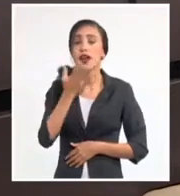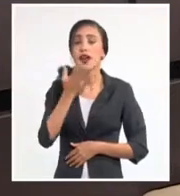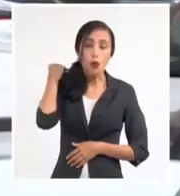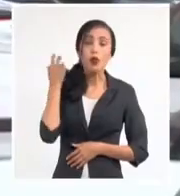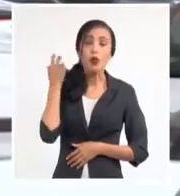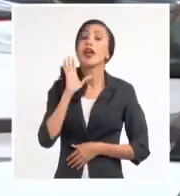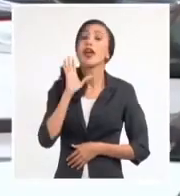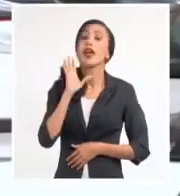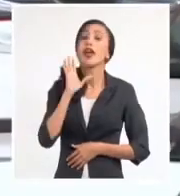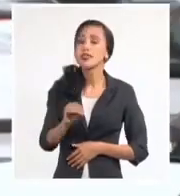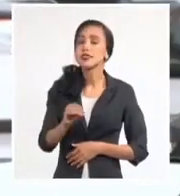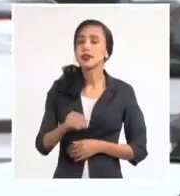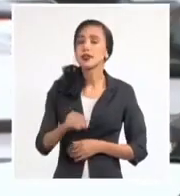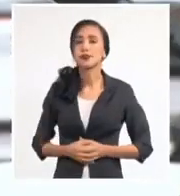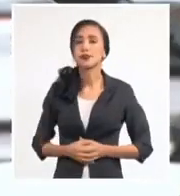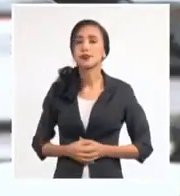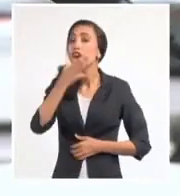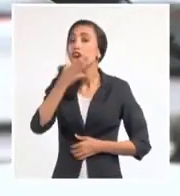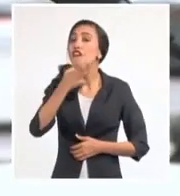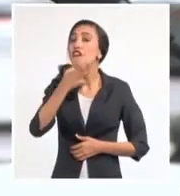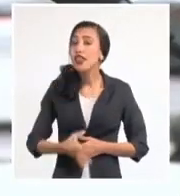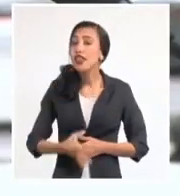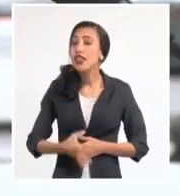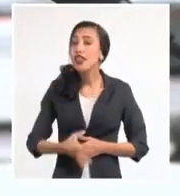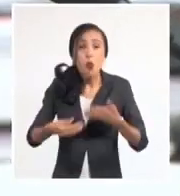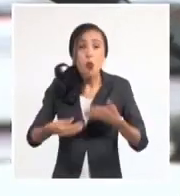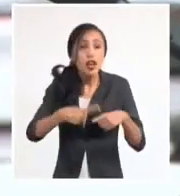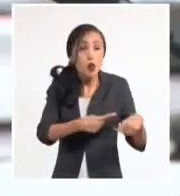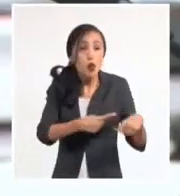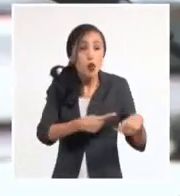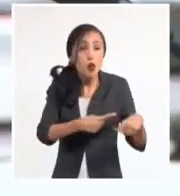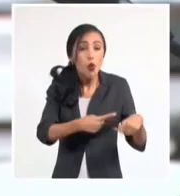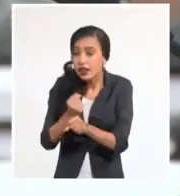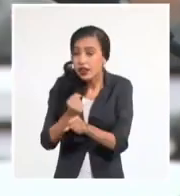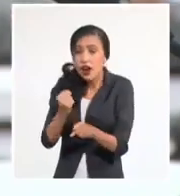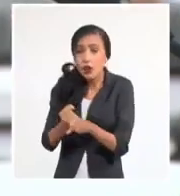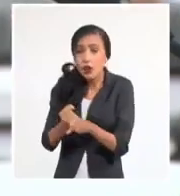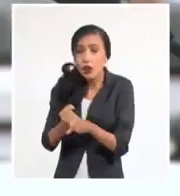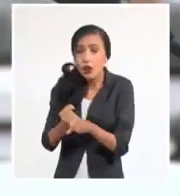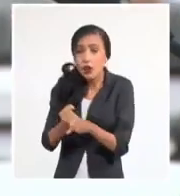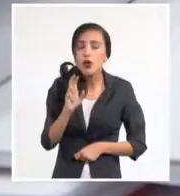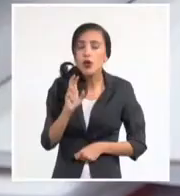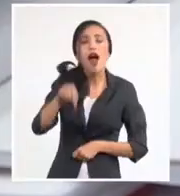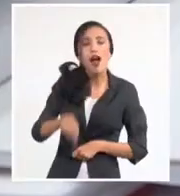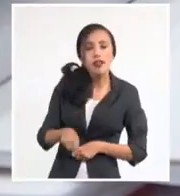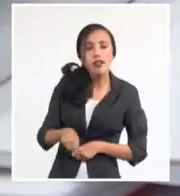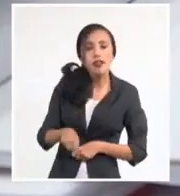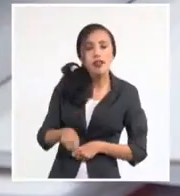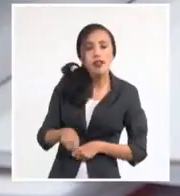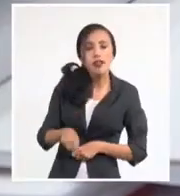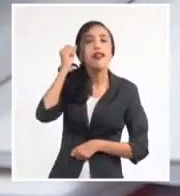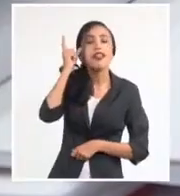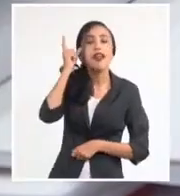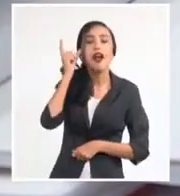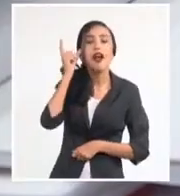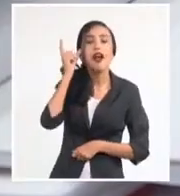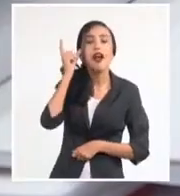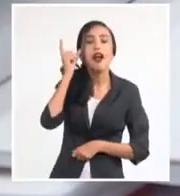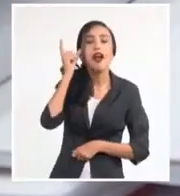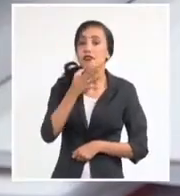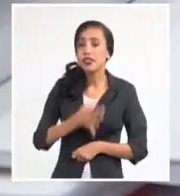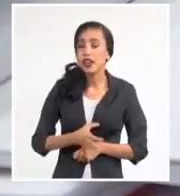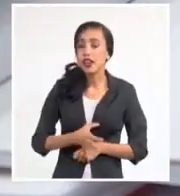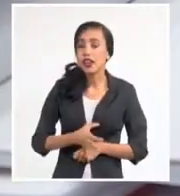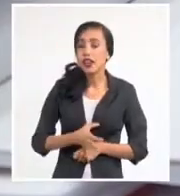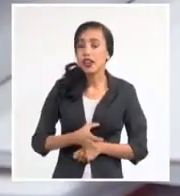a que Fidel está donde quiera que se trabaje, Fidel espiritualmente está donde quiera que la revolución